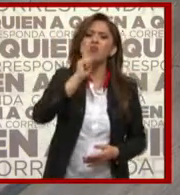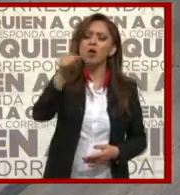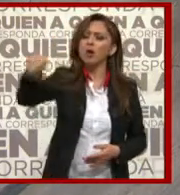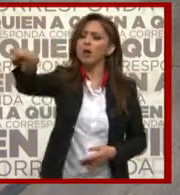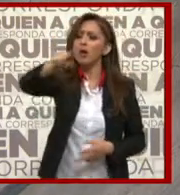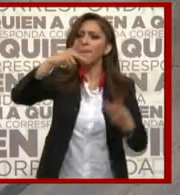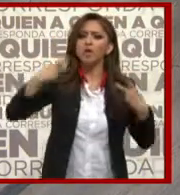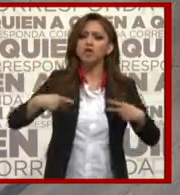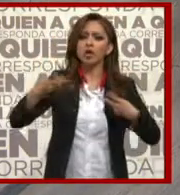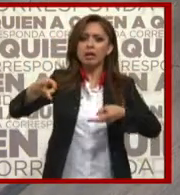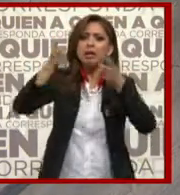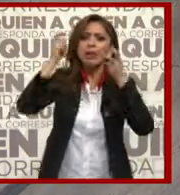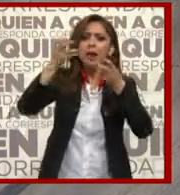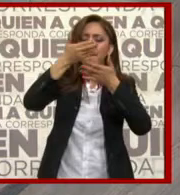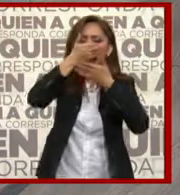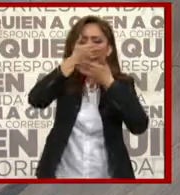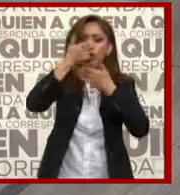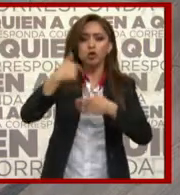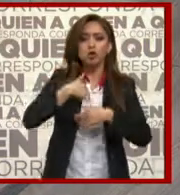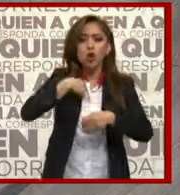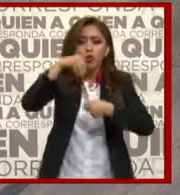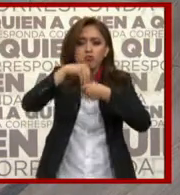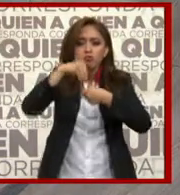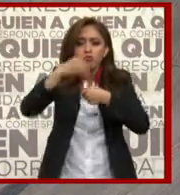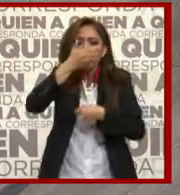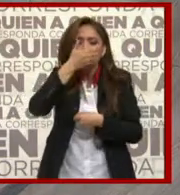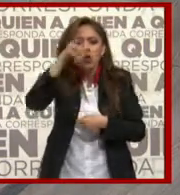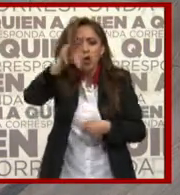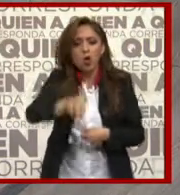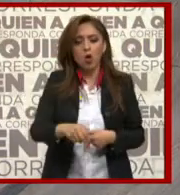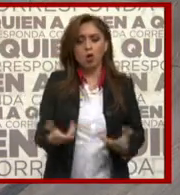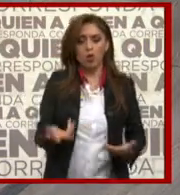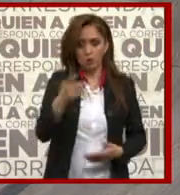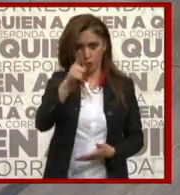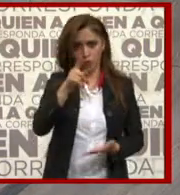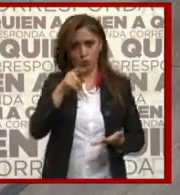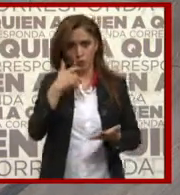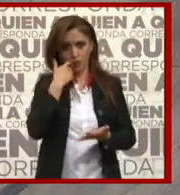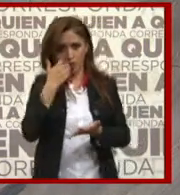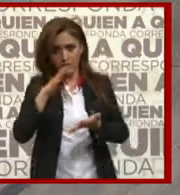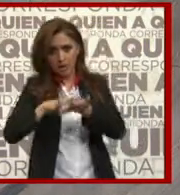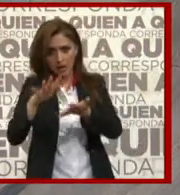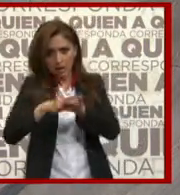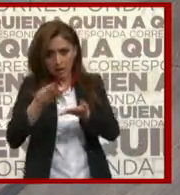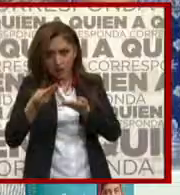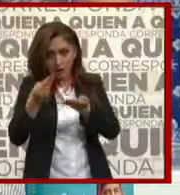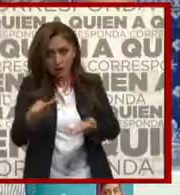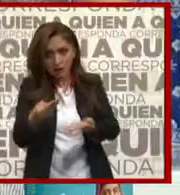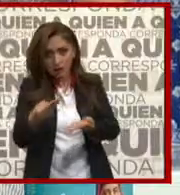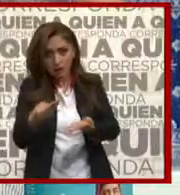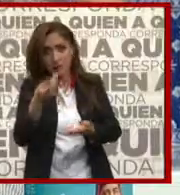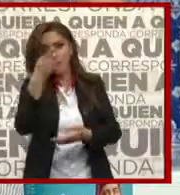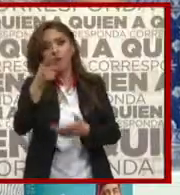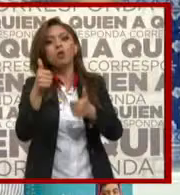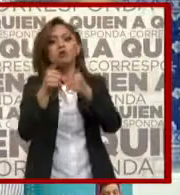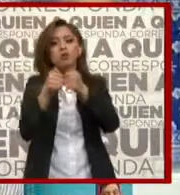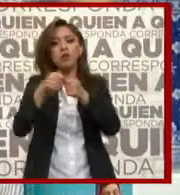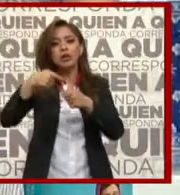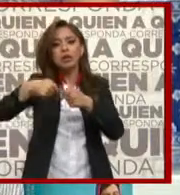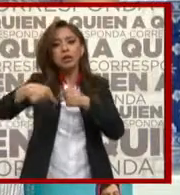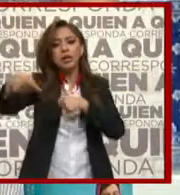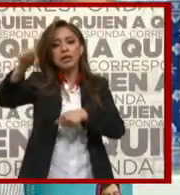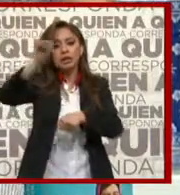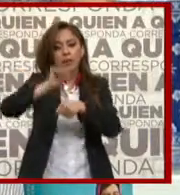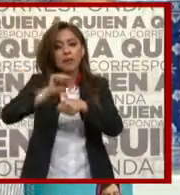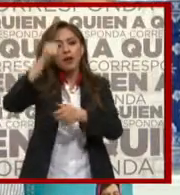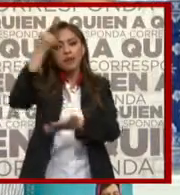delincuentes yo no tengo nada que entonces esta ch porque que lee un libro aquí tiene Oye y que nos esté tuiteando toda la semana a